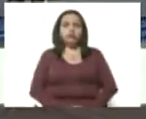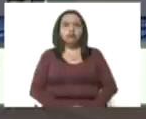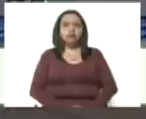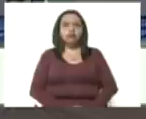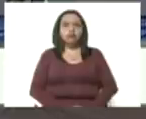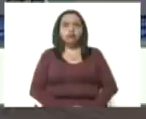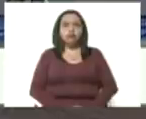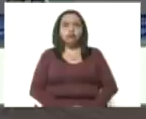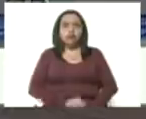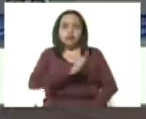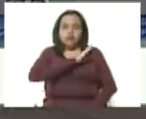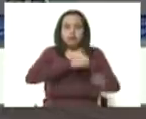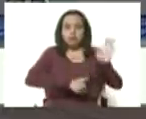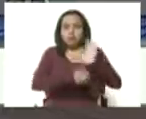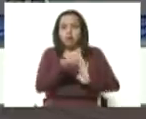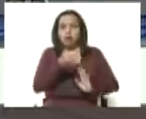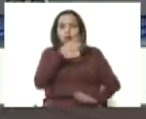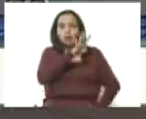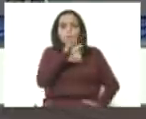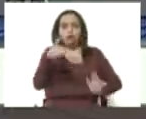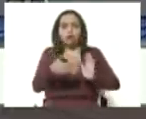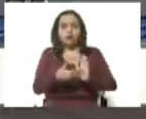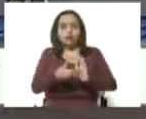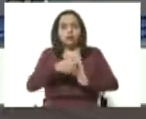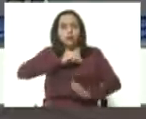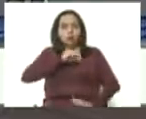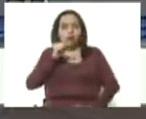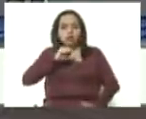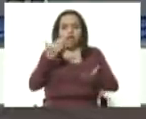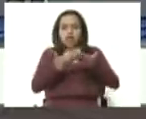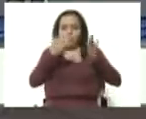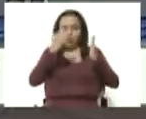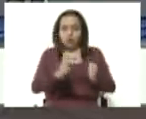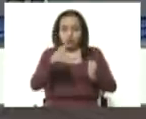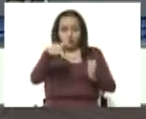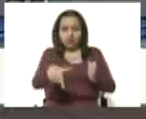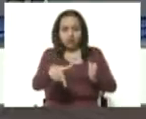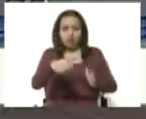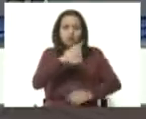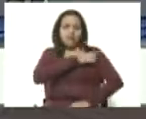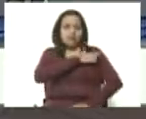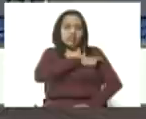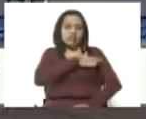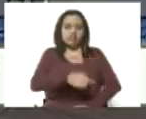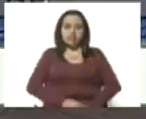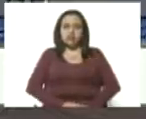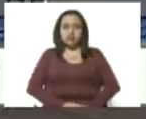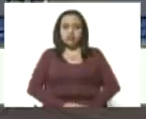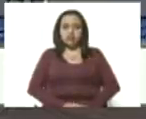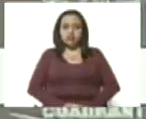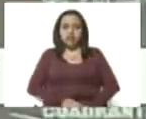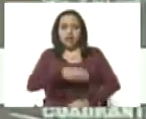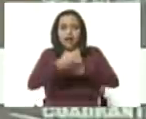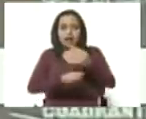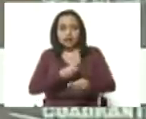tenemos más de 4.000 policías estudiando aquí en la UNE carreras de